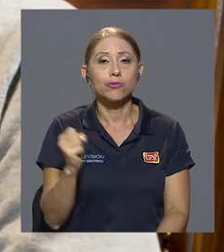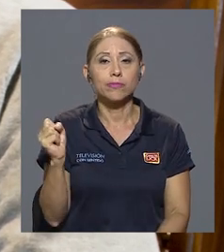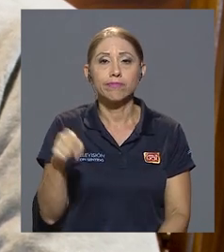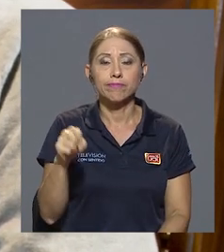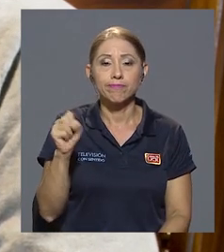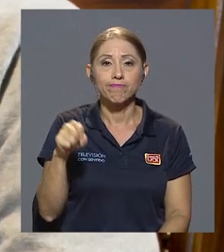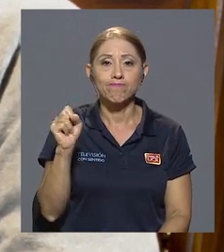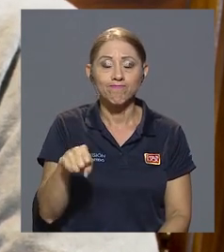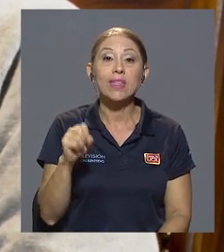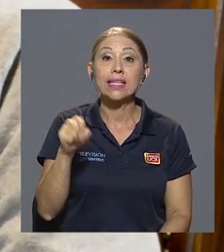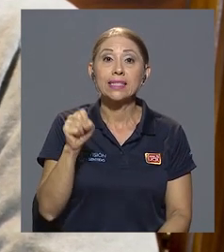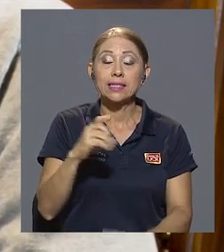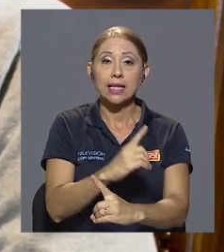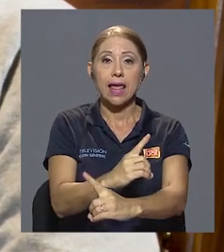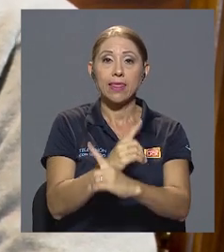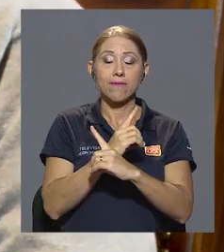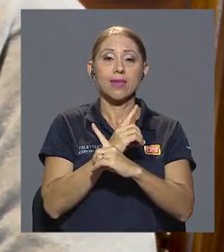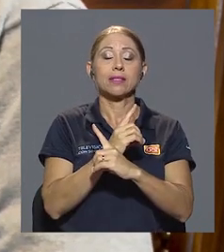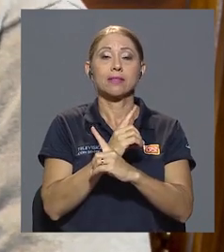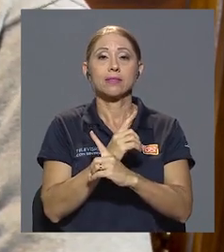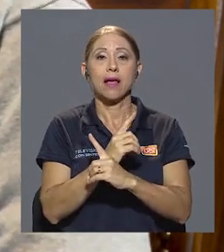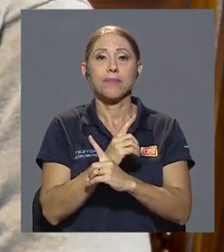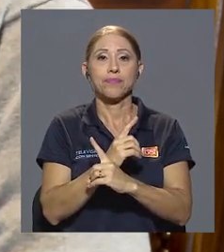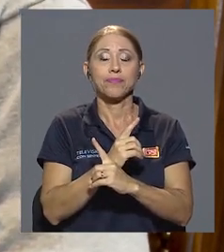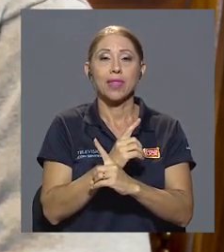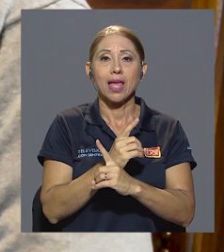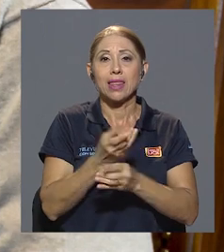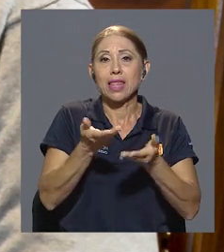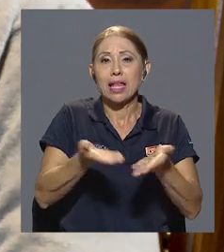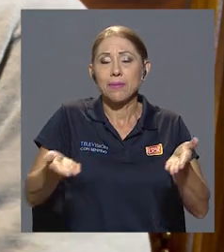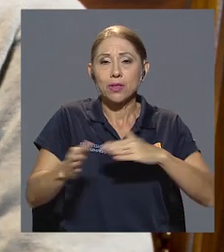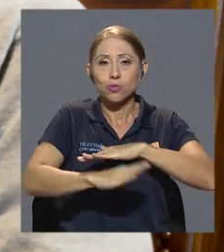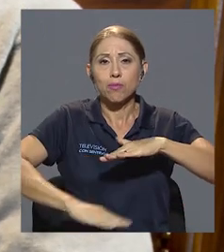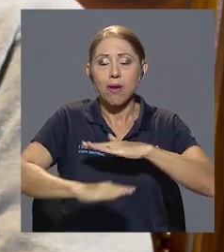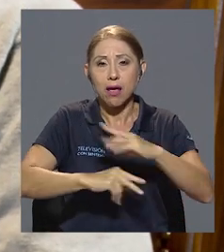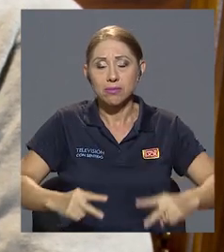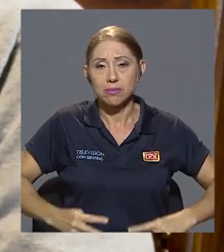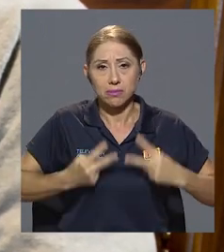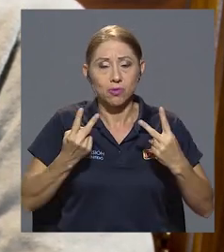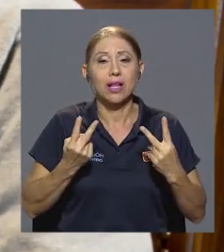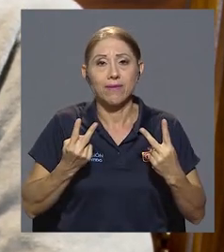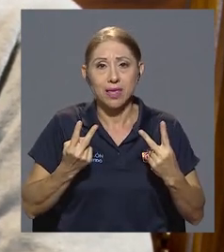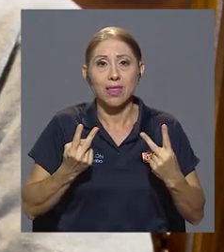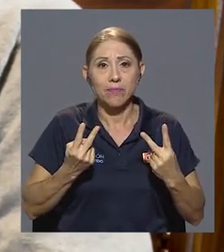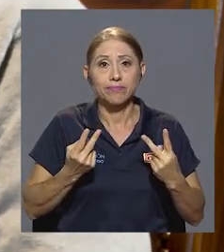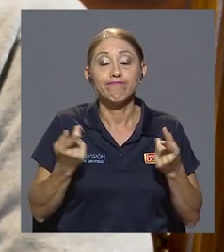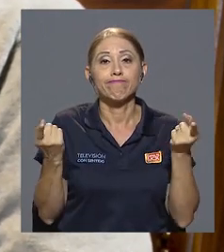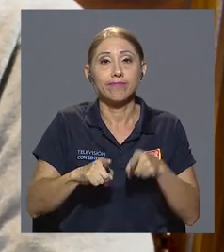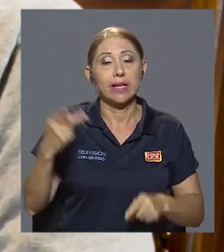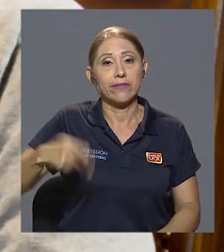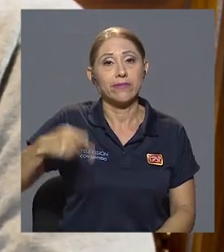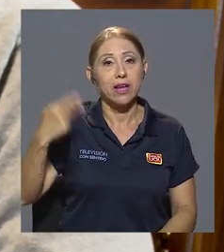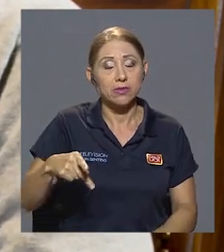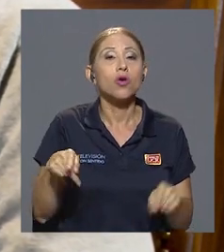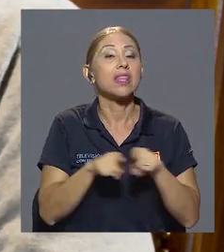sí sin duda la defensa de lo de lo que serían los los elementos básicos de la vida pone en riesgo y ha